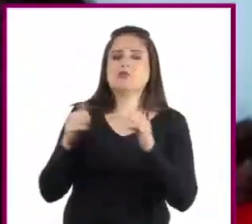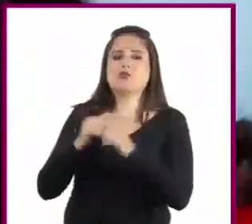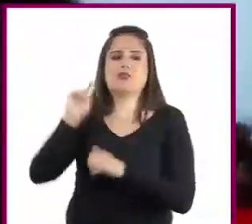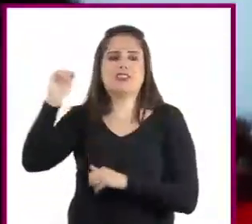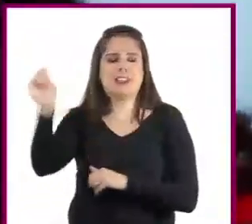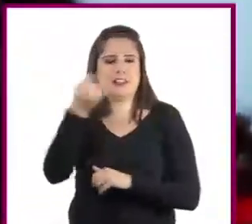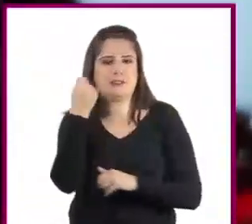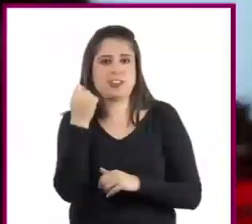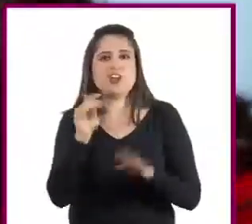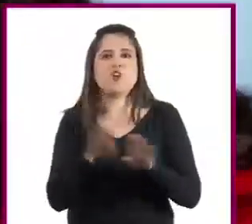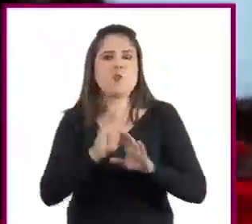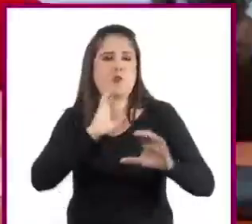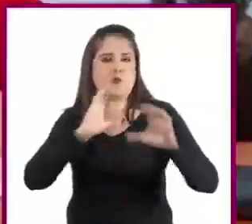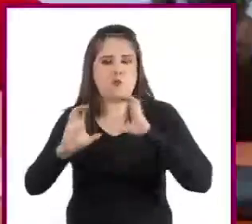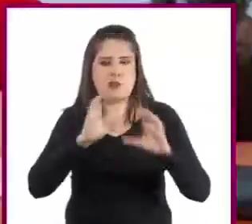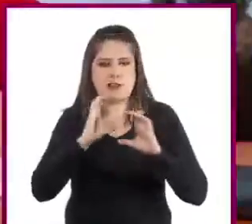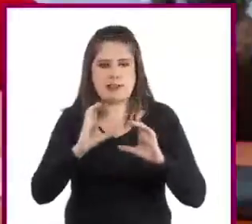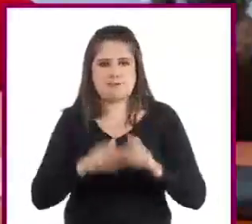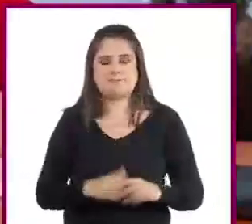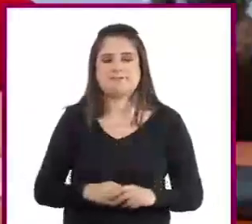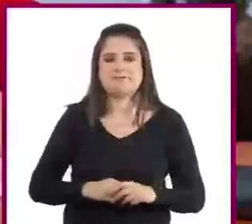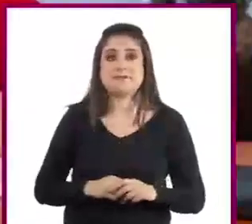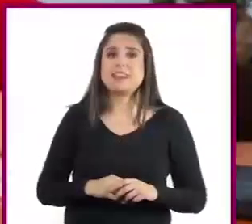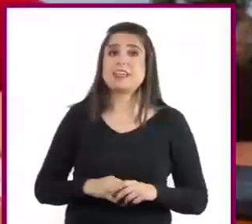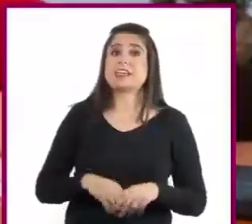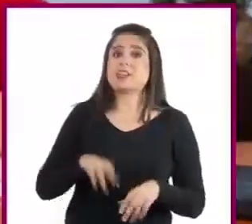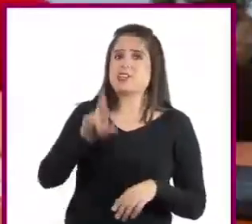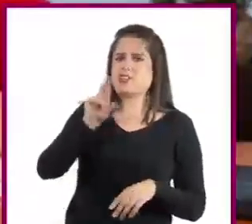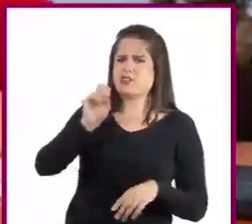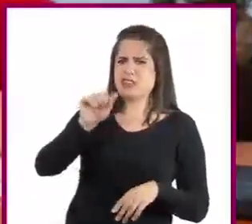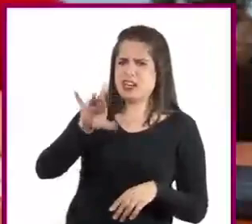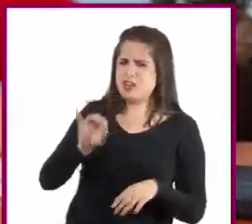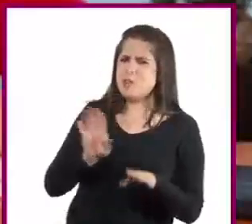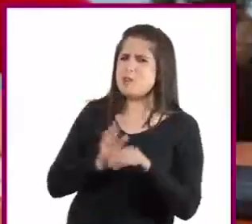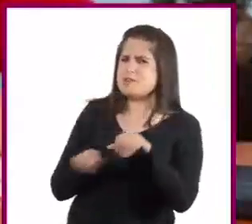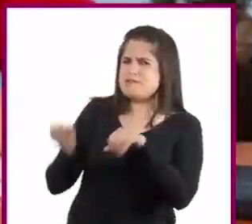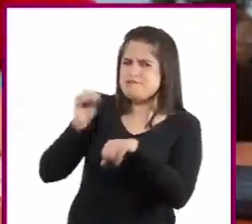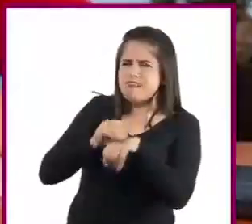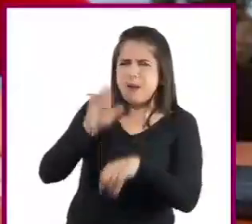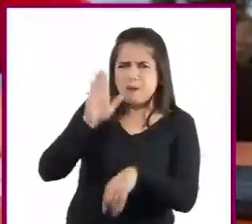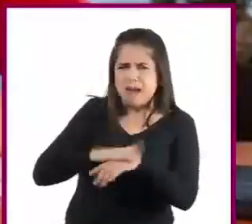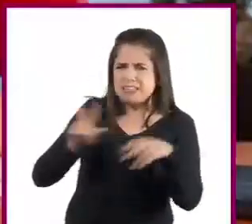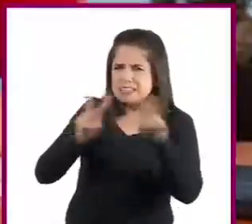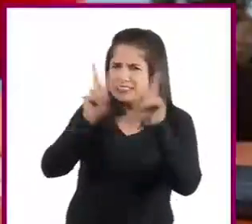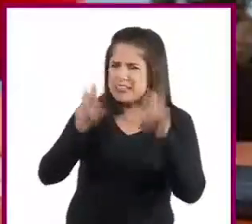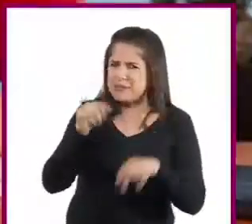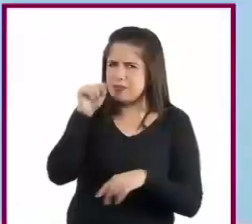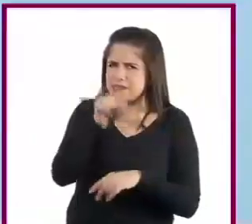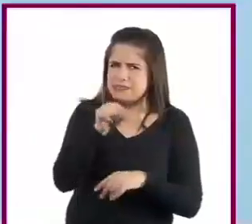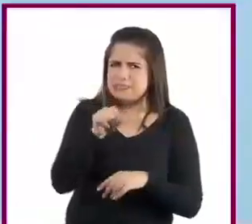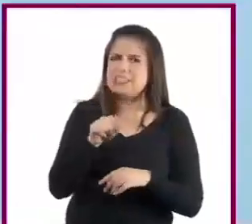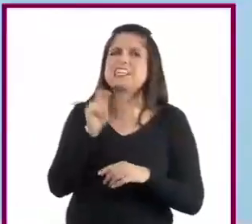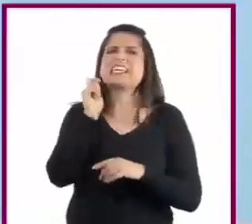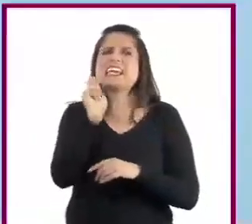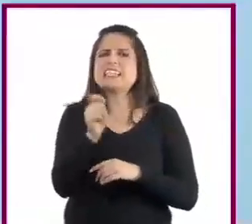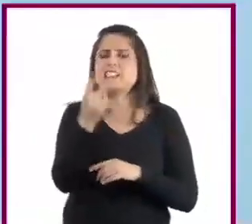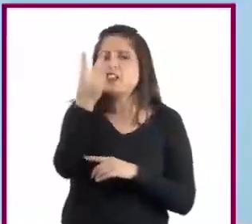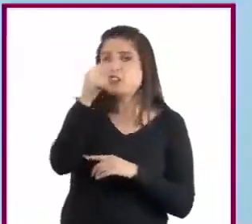de información y comunicación. Rosario, ¿qué te parece si agregamos un contenido en este subtema? Que sea